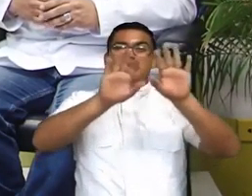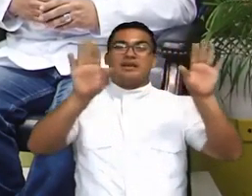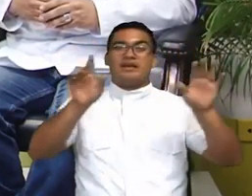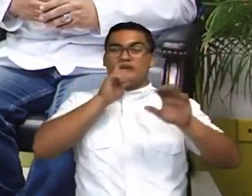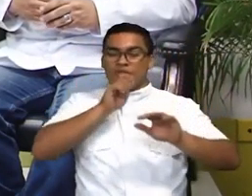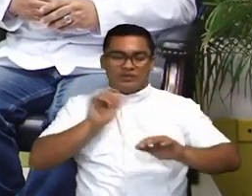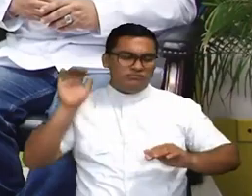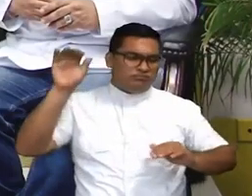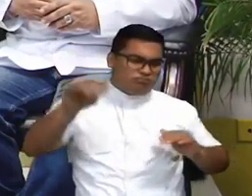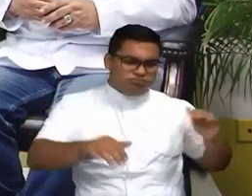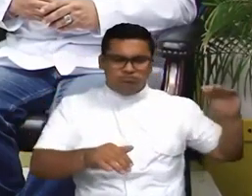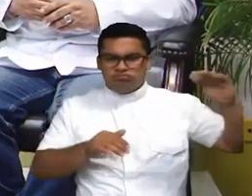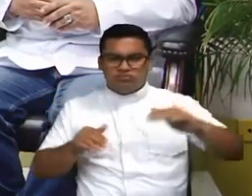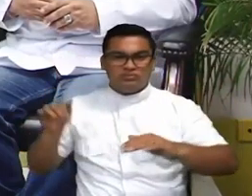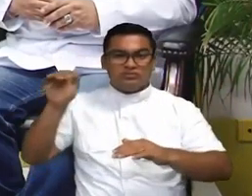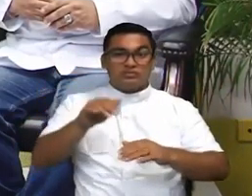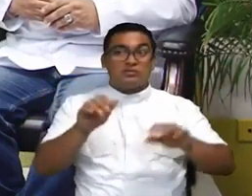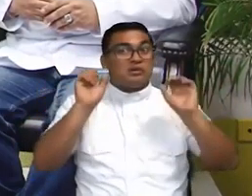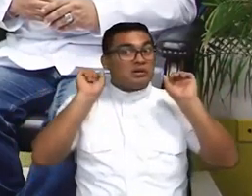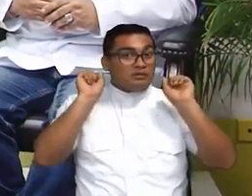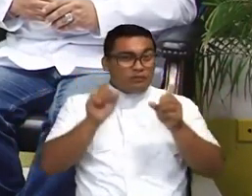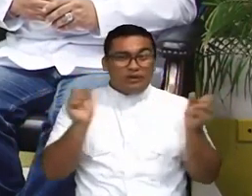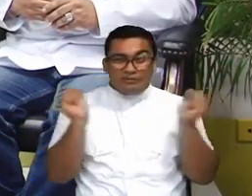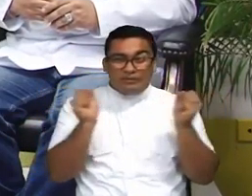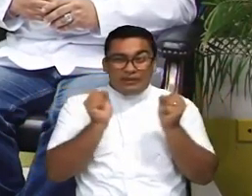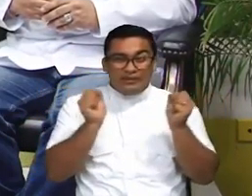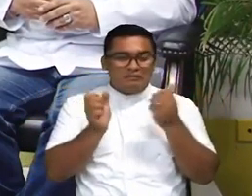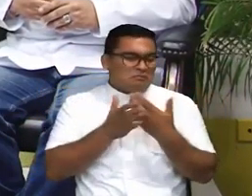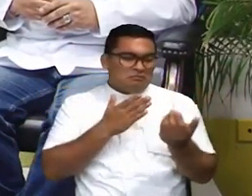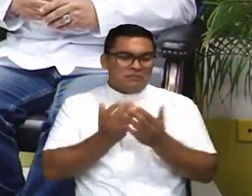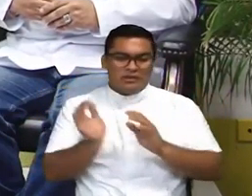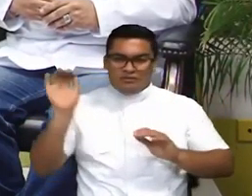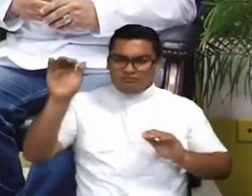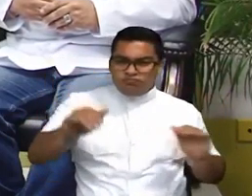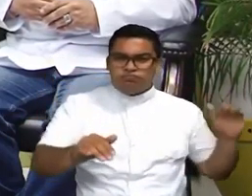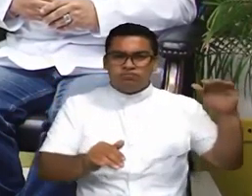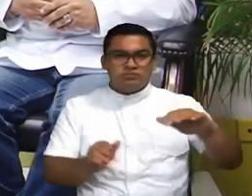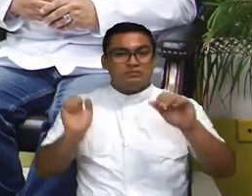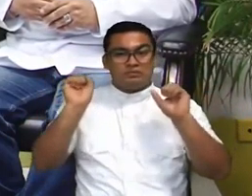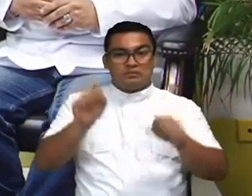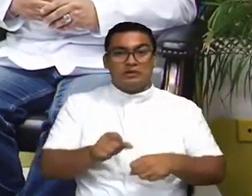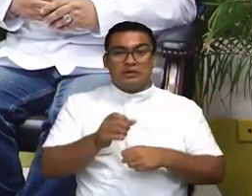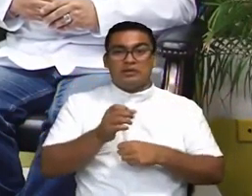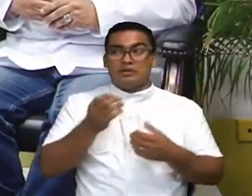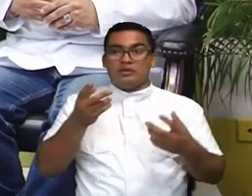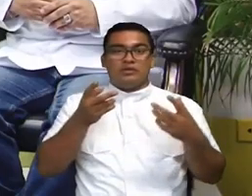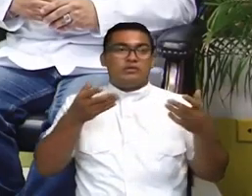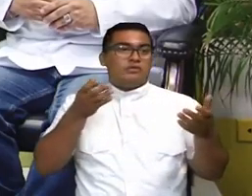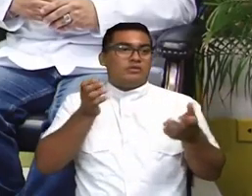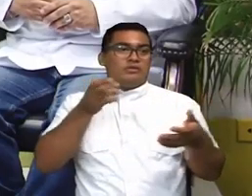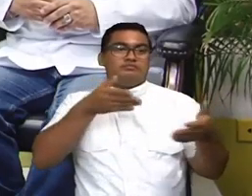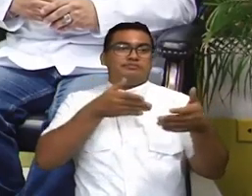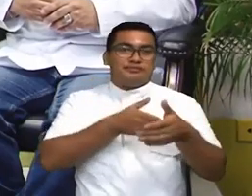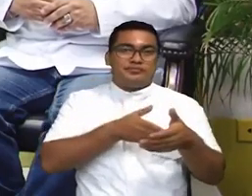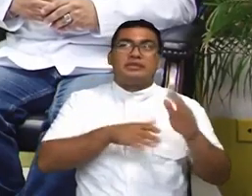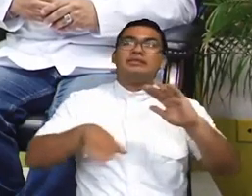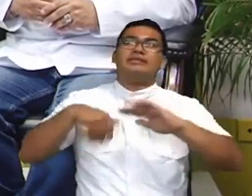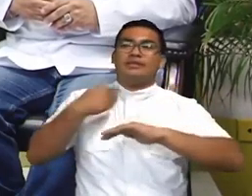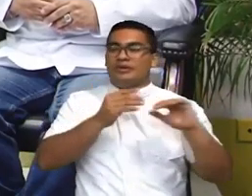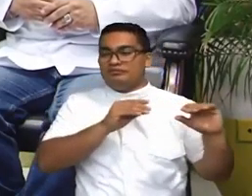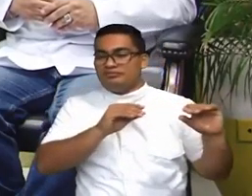¿Es recomendable que vayan con estos fríos que nos estamos levantando o que los suspendan por un tiempo,